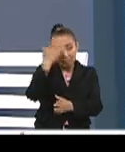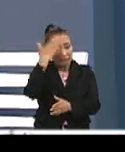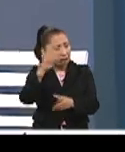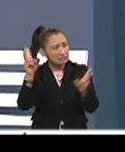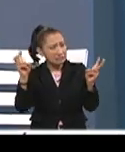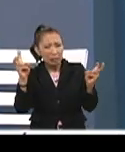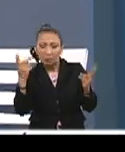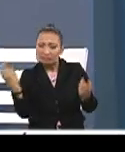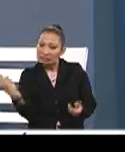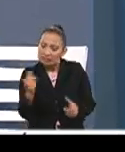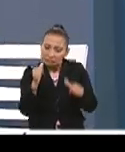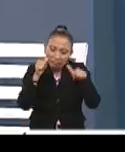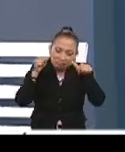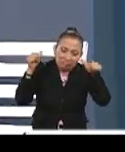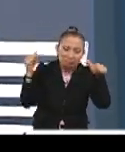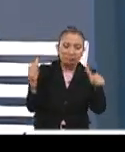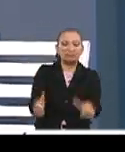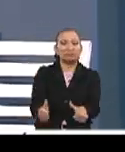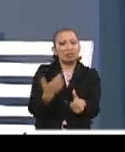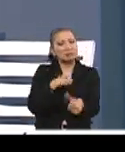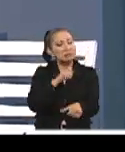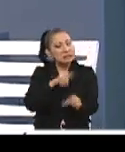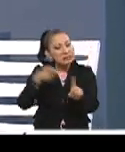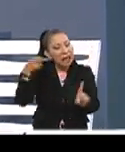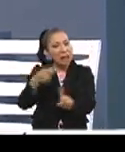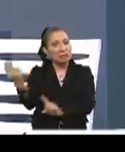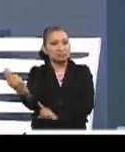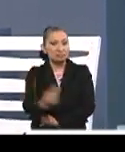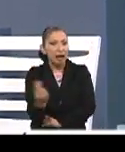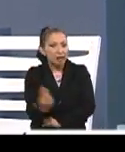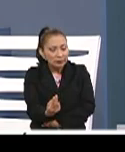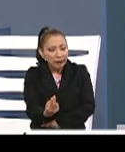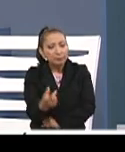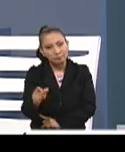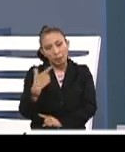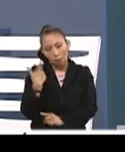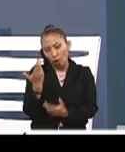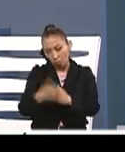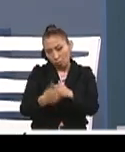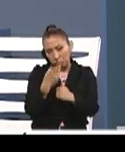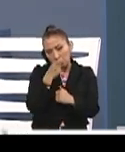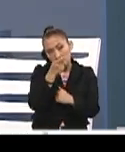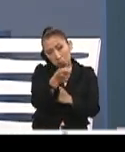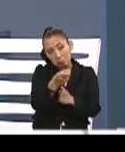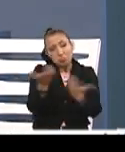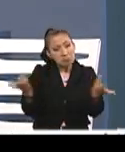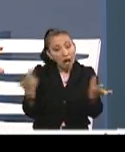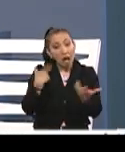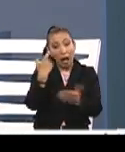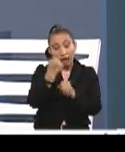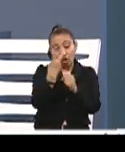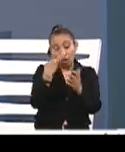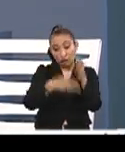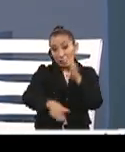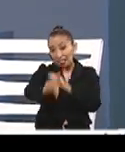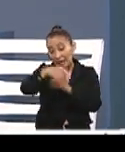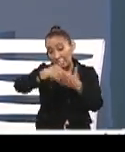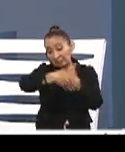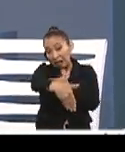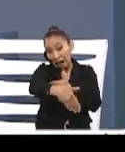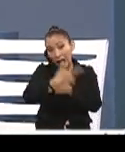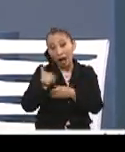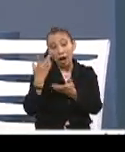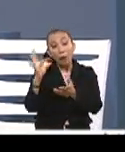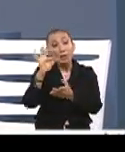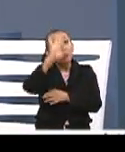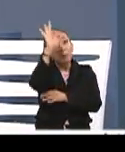que necesita una atención especial y urgente. Como dato, pues les puedo decir que para el año 2030